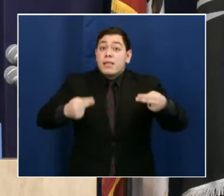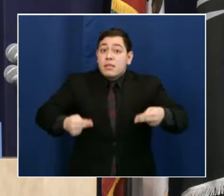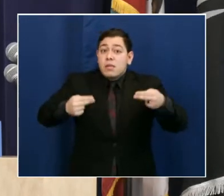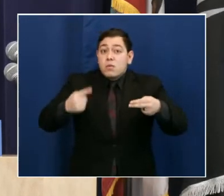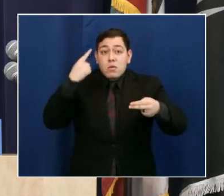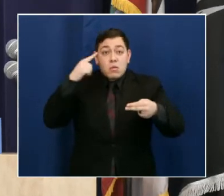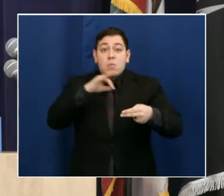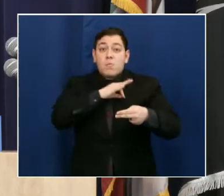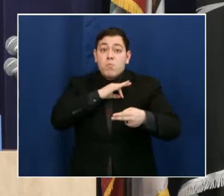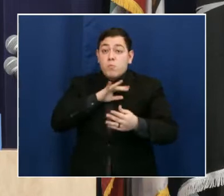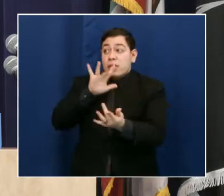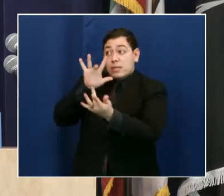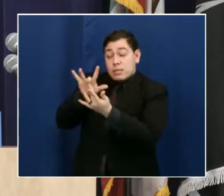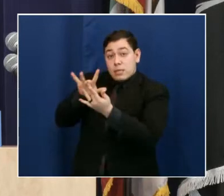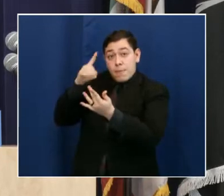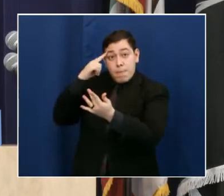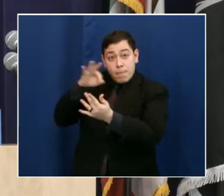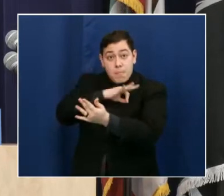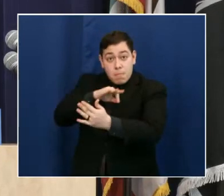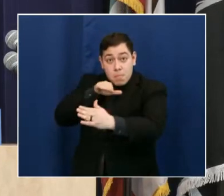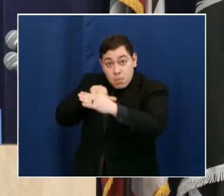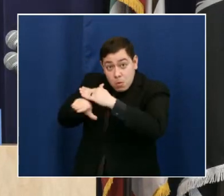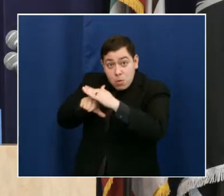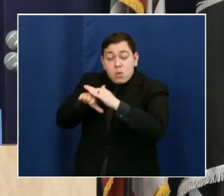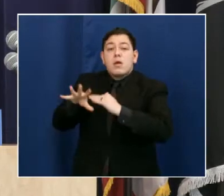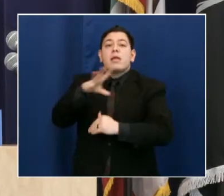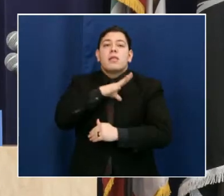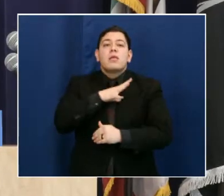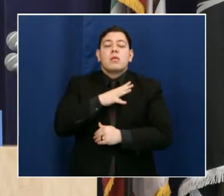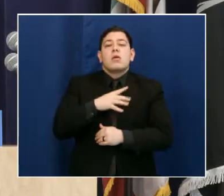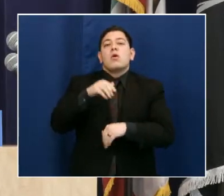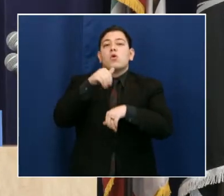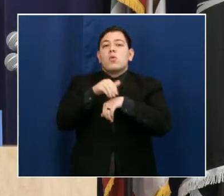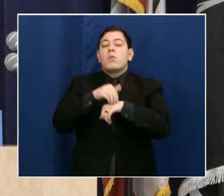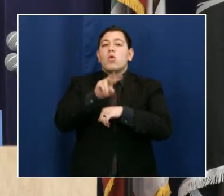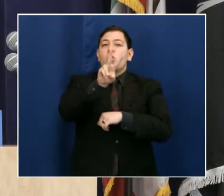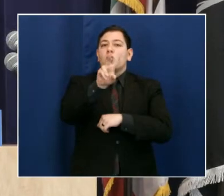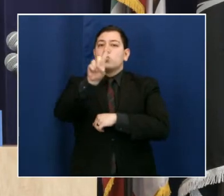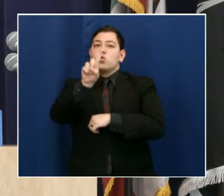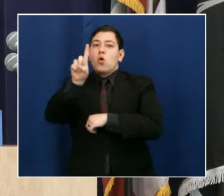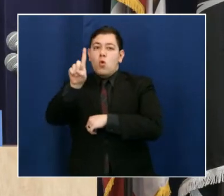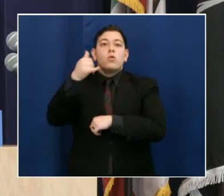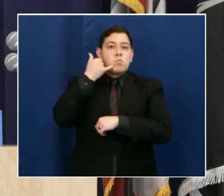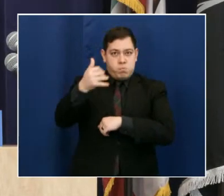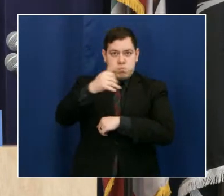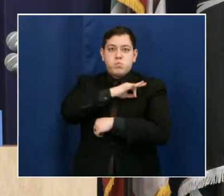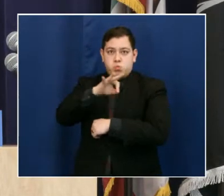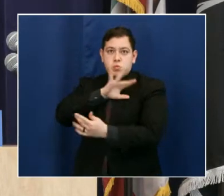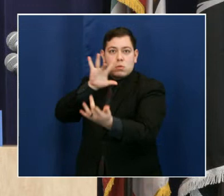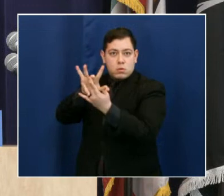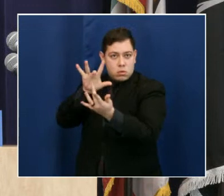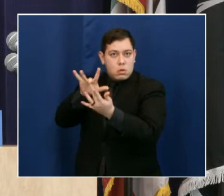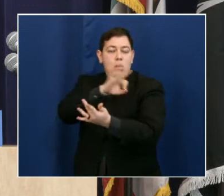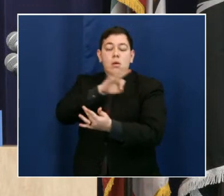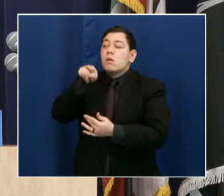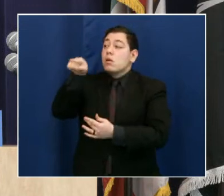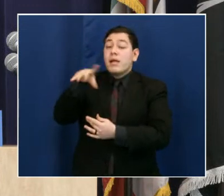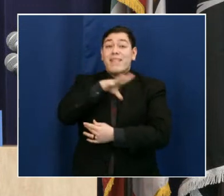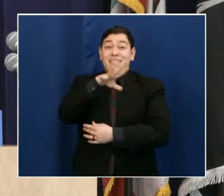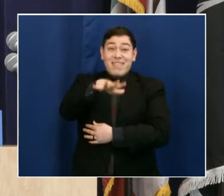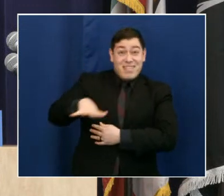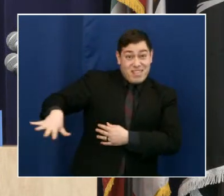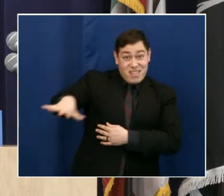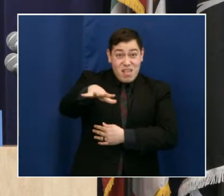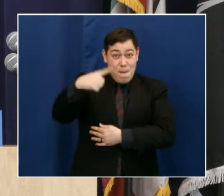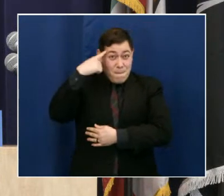acceso ahora a esos recursos por medio del número 211. Sabemos que esta administración a nivel federal